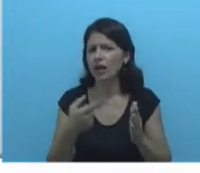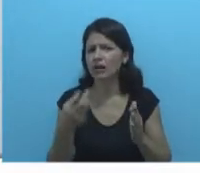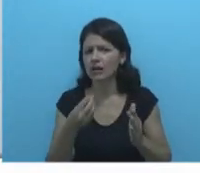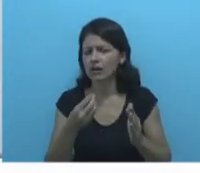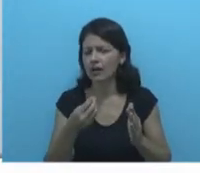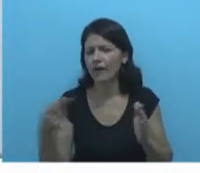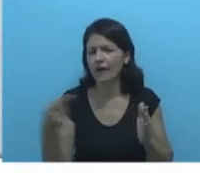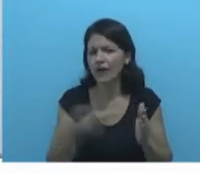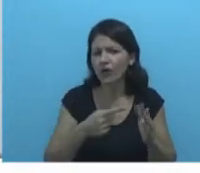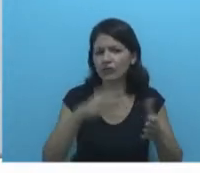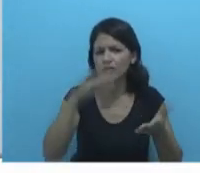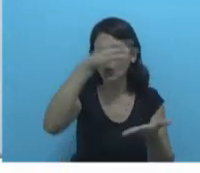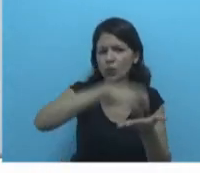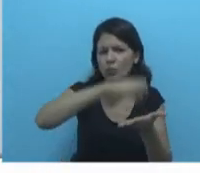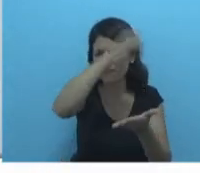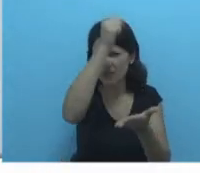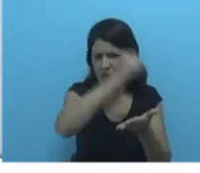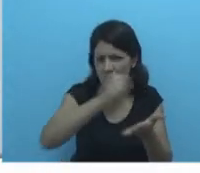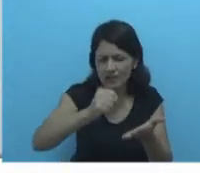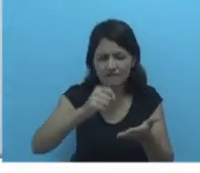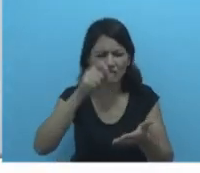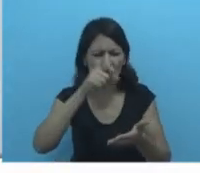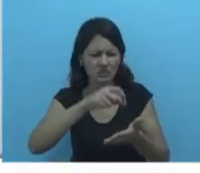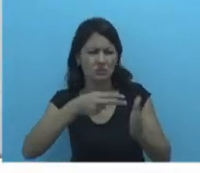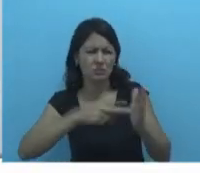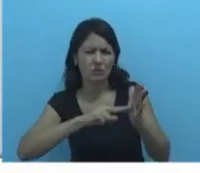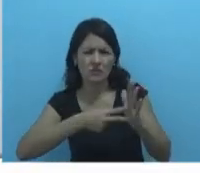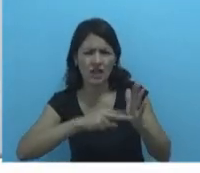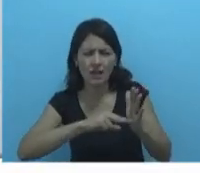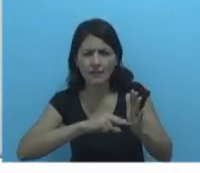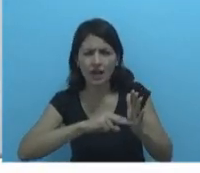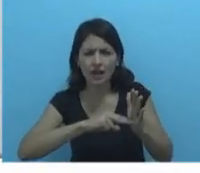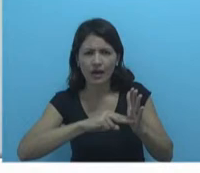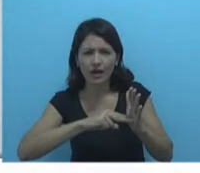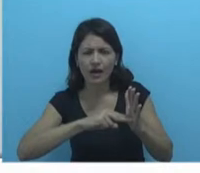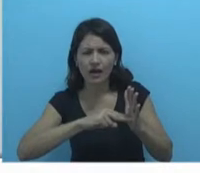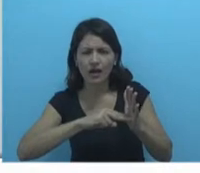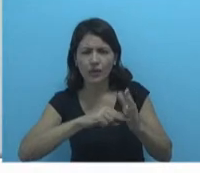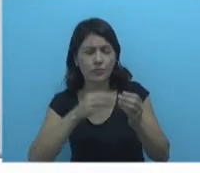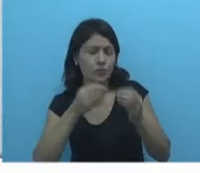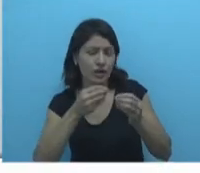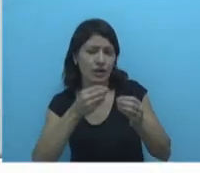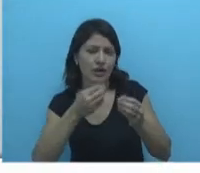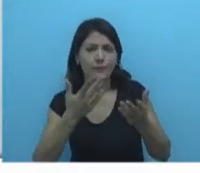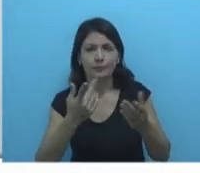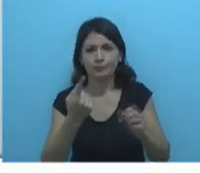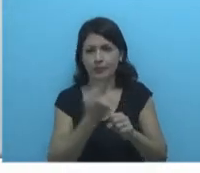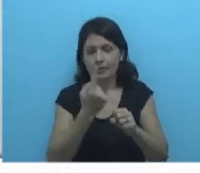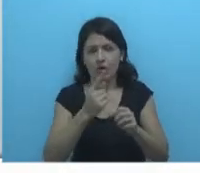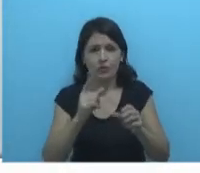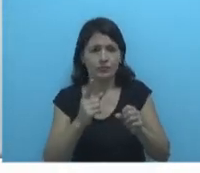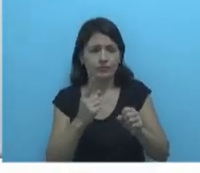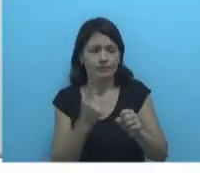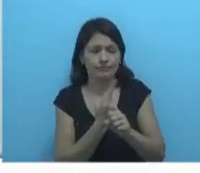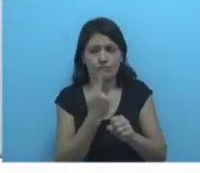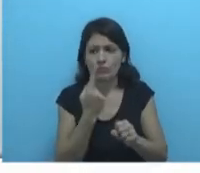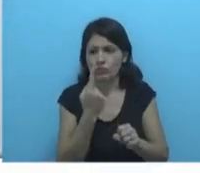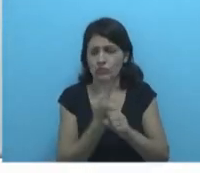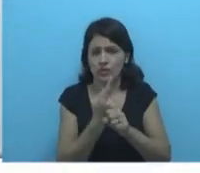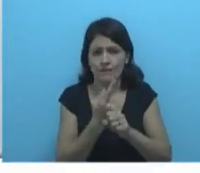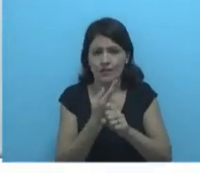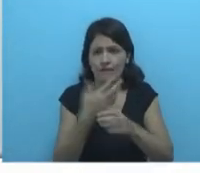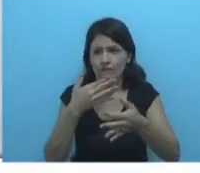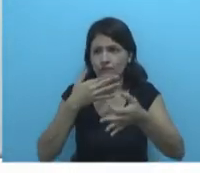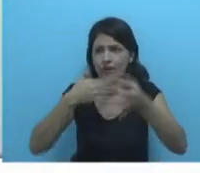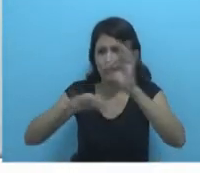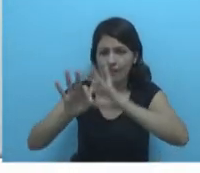situación de gran dificultad. Primero, por la imposibilidad, como se decía, de cumplir con contratos ya